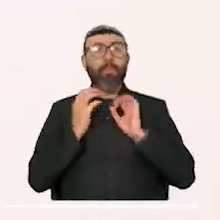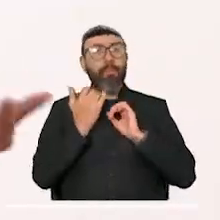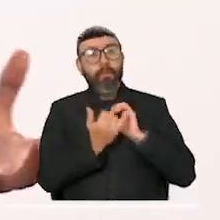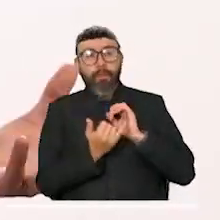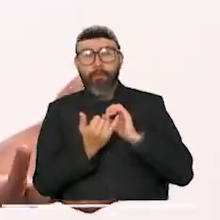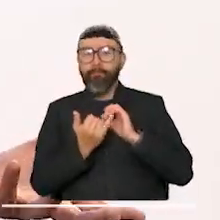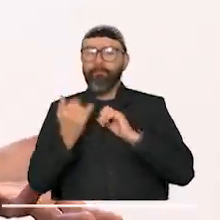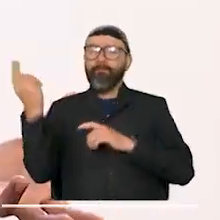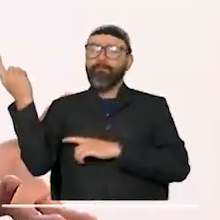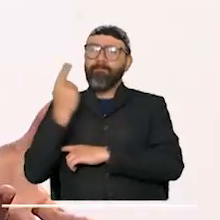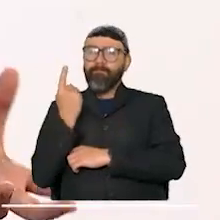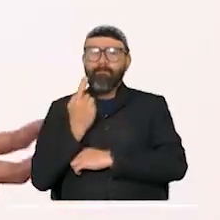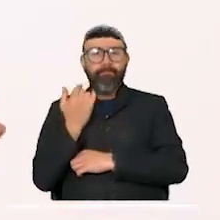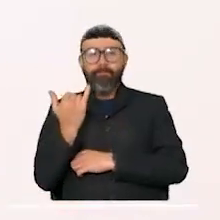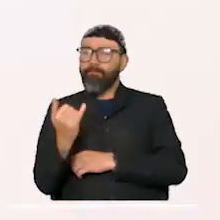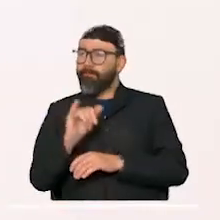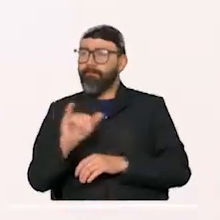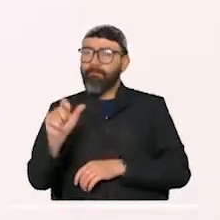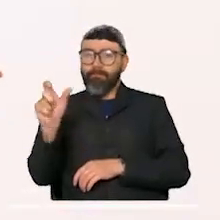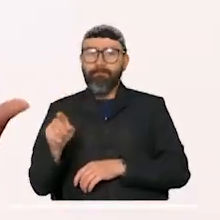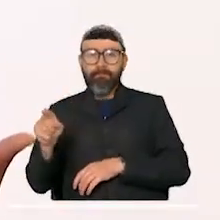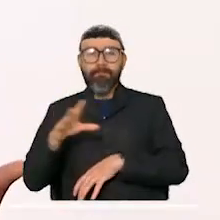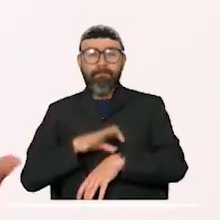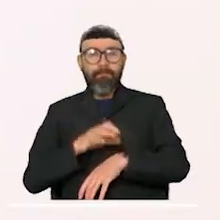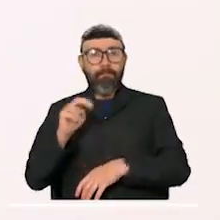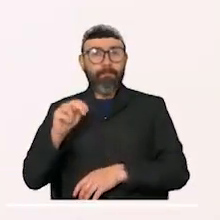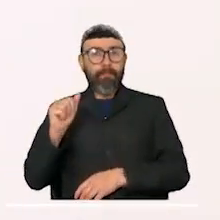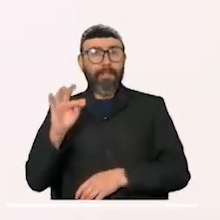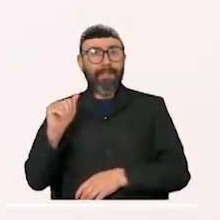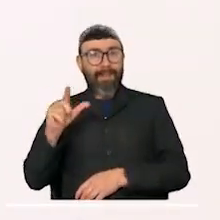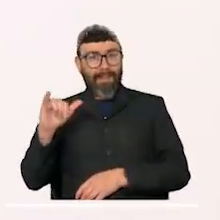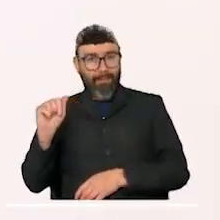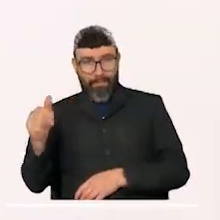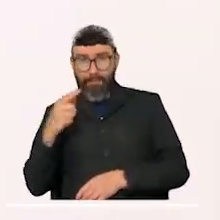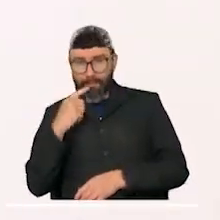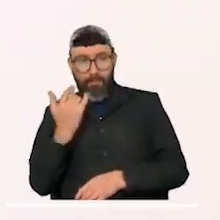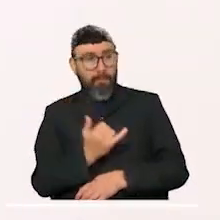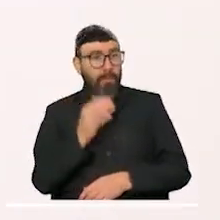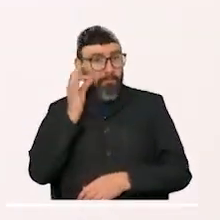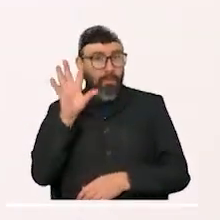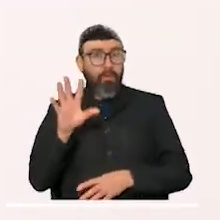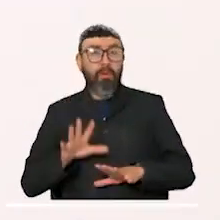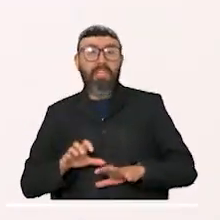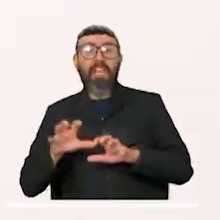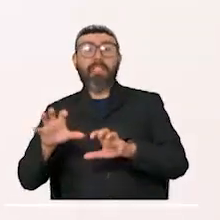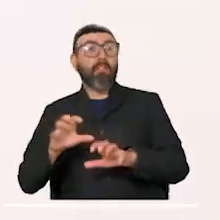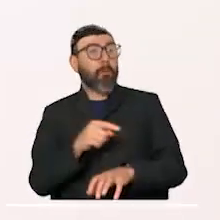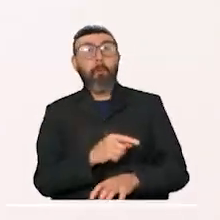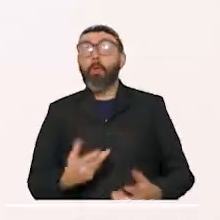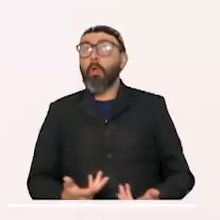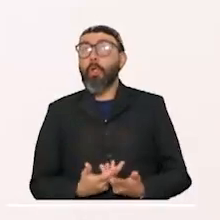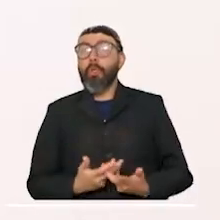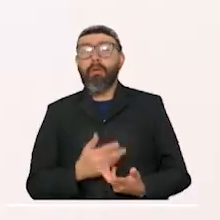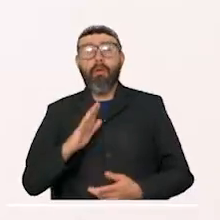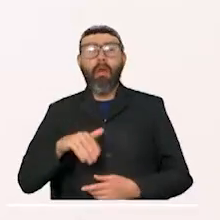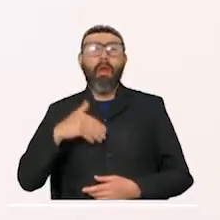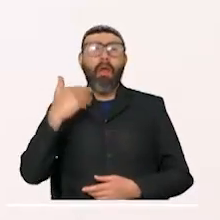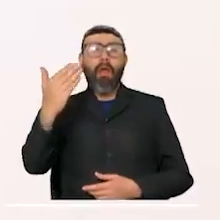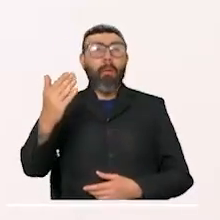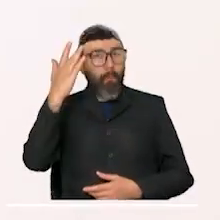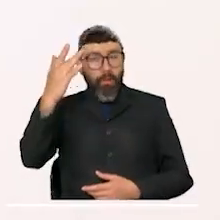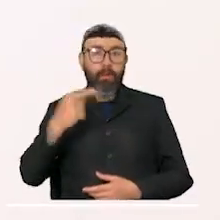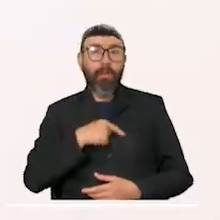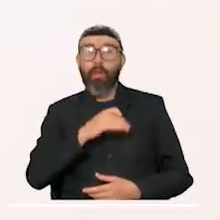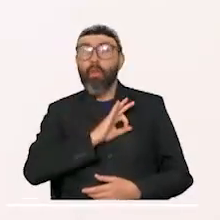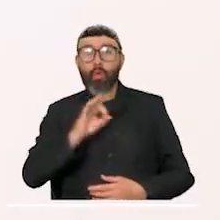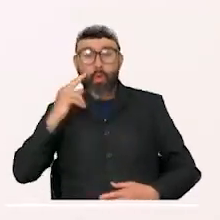pasa lo que decía la doctora Natalia que pueden tener y se dan cuenta muchísimo tiempo después porque porque nunca se